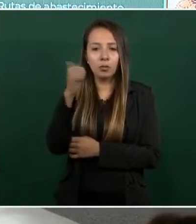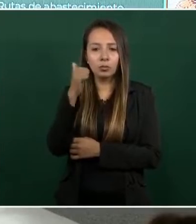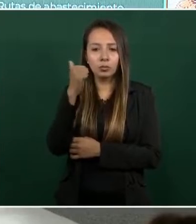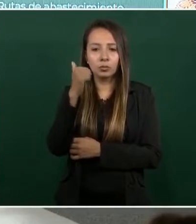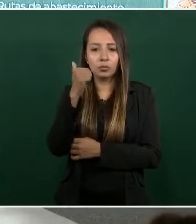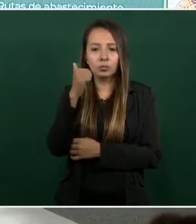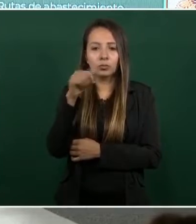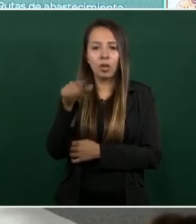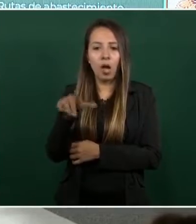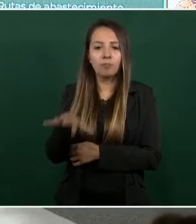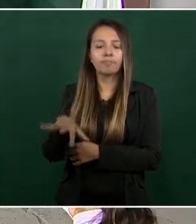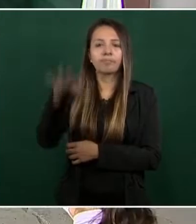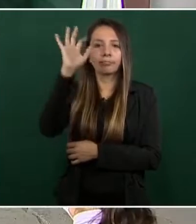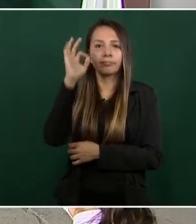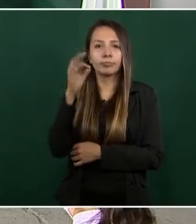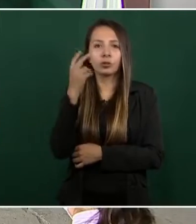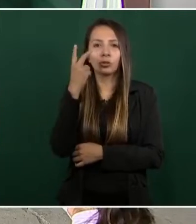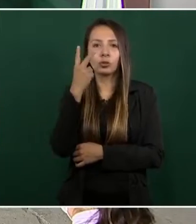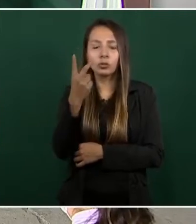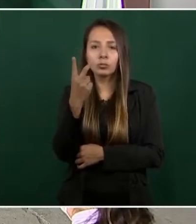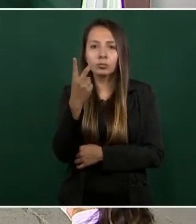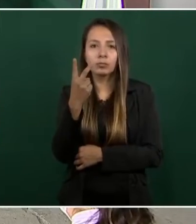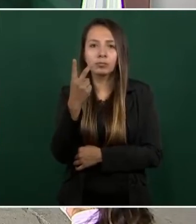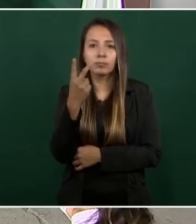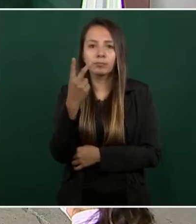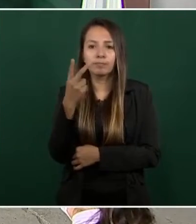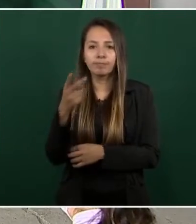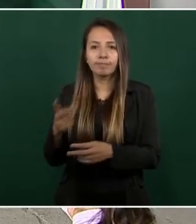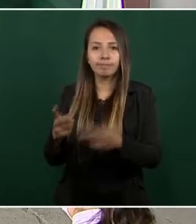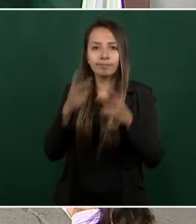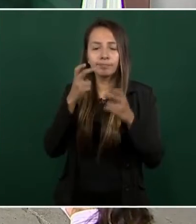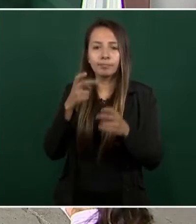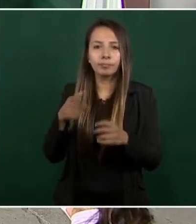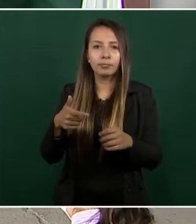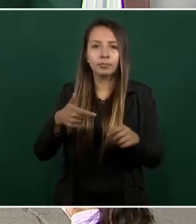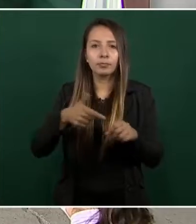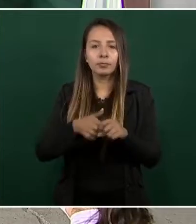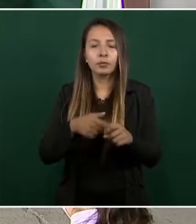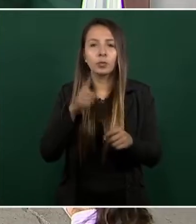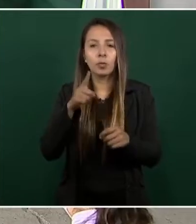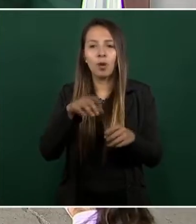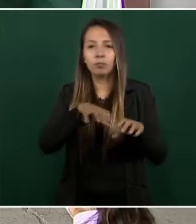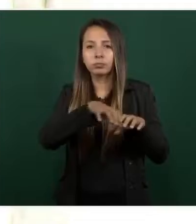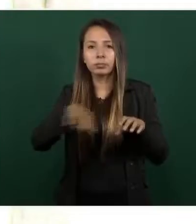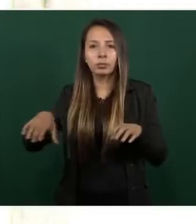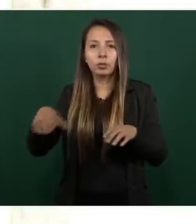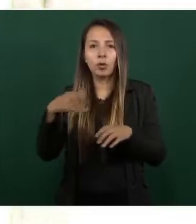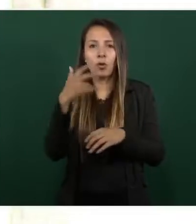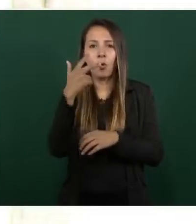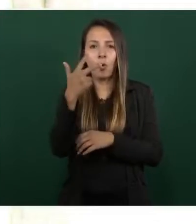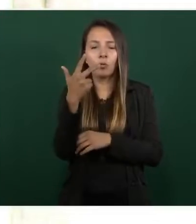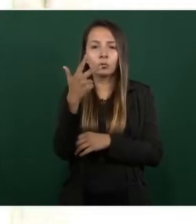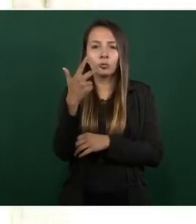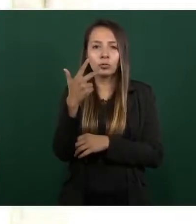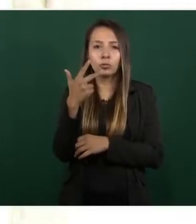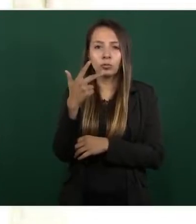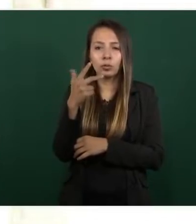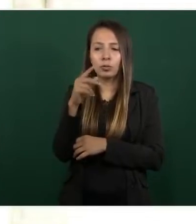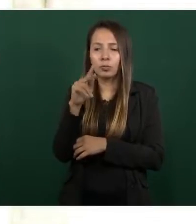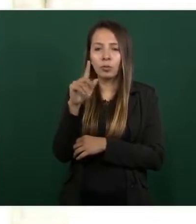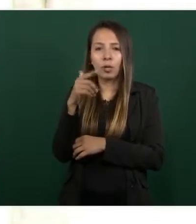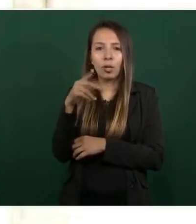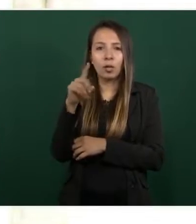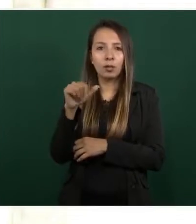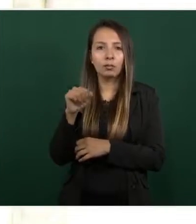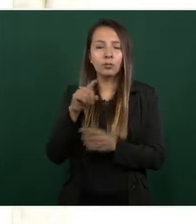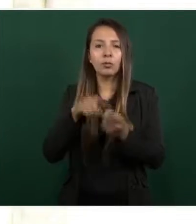fueron localizadas 2 tomas clandestinas, una del poliducto 8 de 8 pulgadas, Azcapotzalco Añil, ubicado